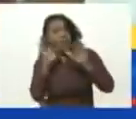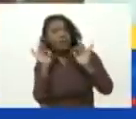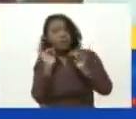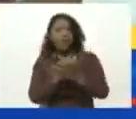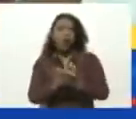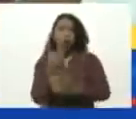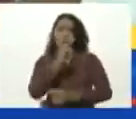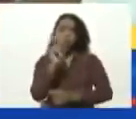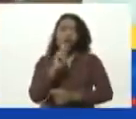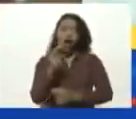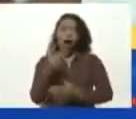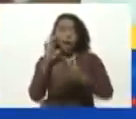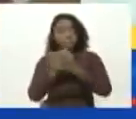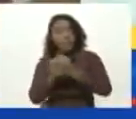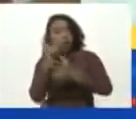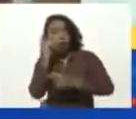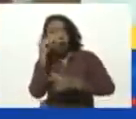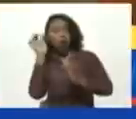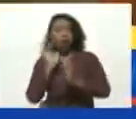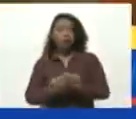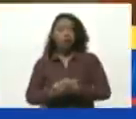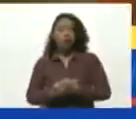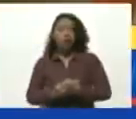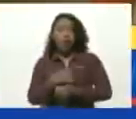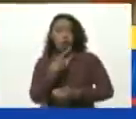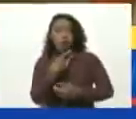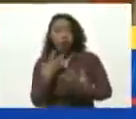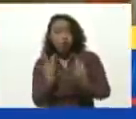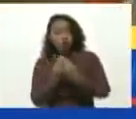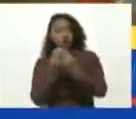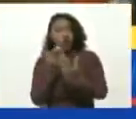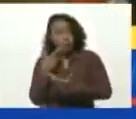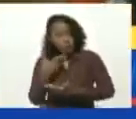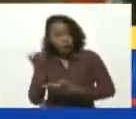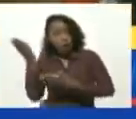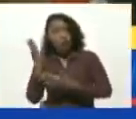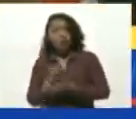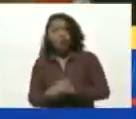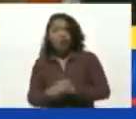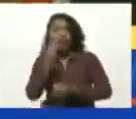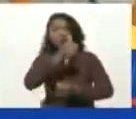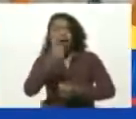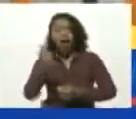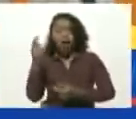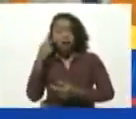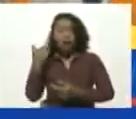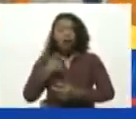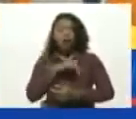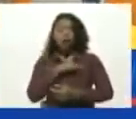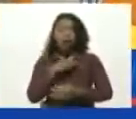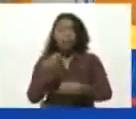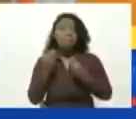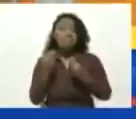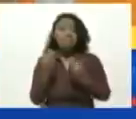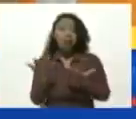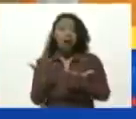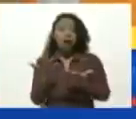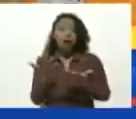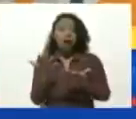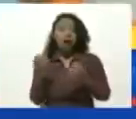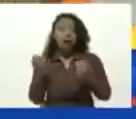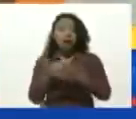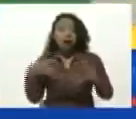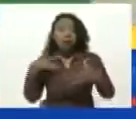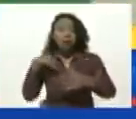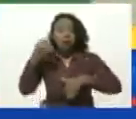amiguis, vamos juntos, ¿verdad? Que cada quien, mira, nosotros para el campo